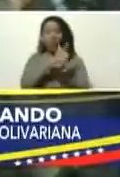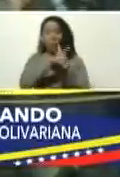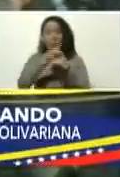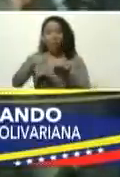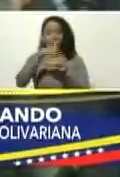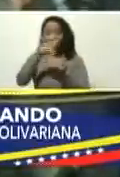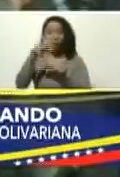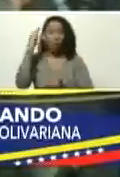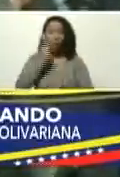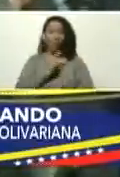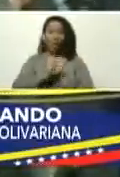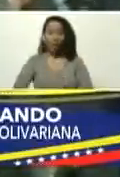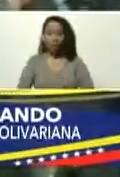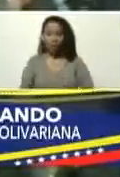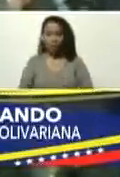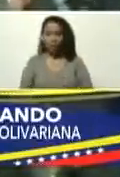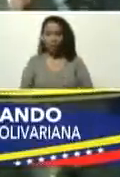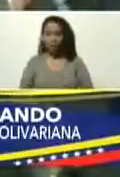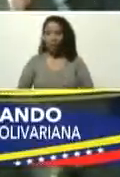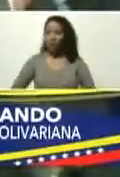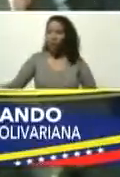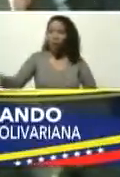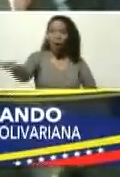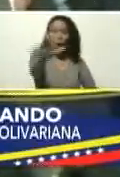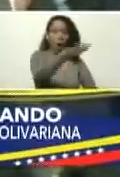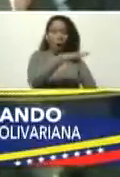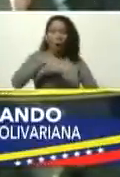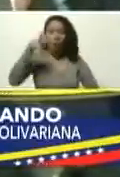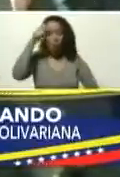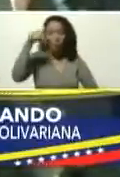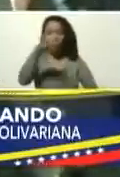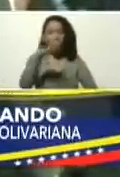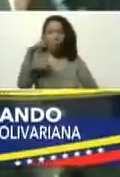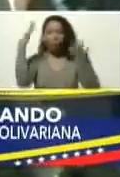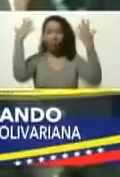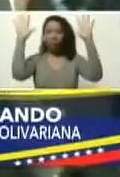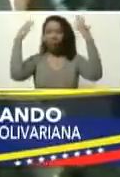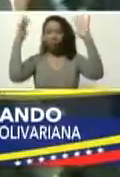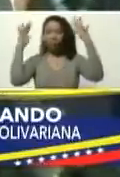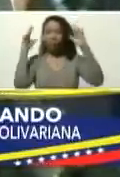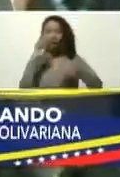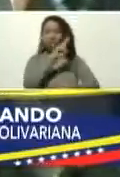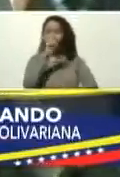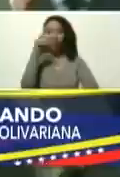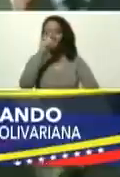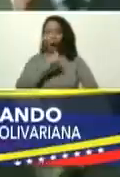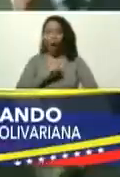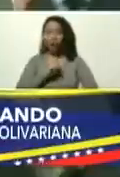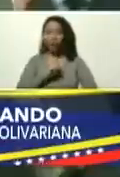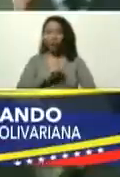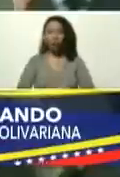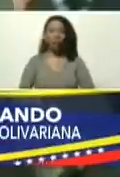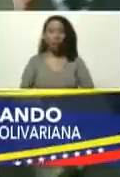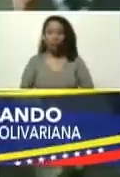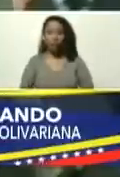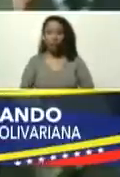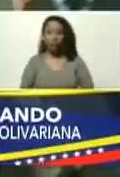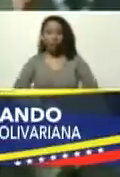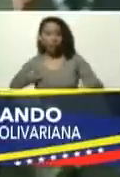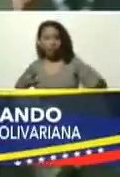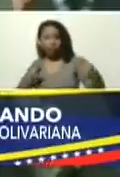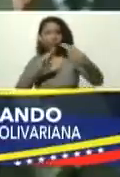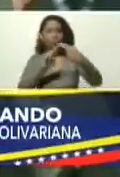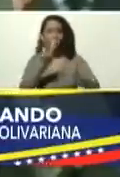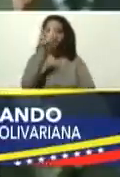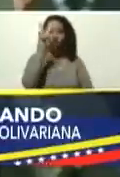Bolivariana, todo nuestro pueblo, celebramos los 200 años del encuentro de